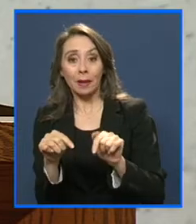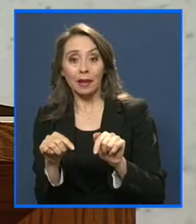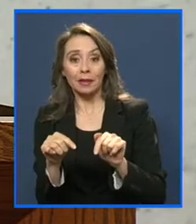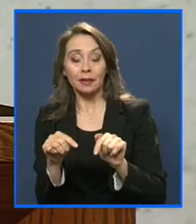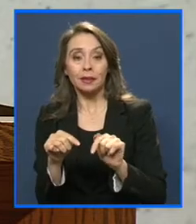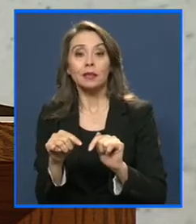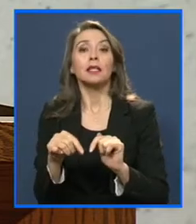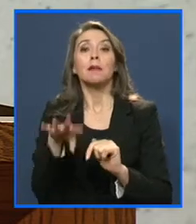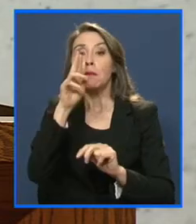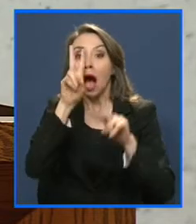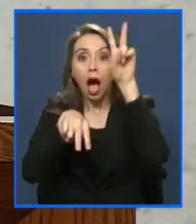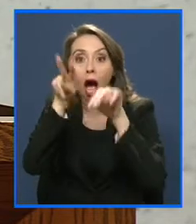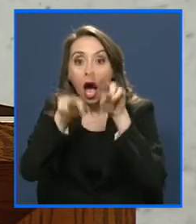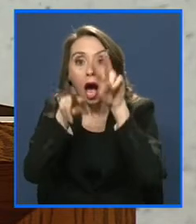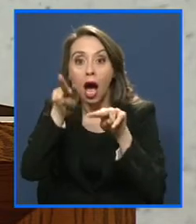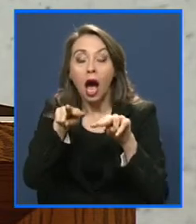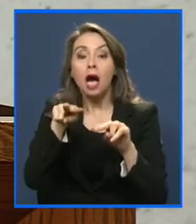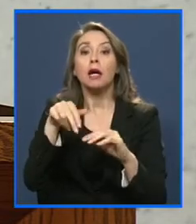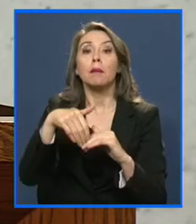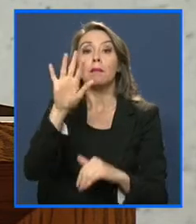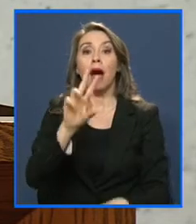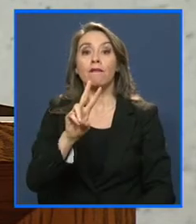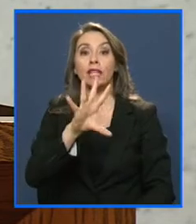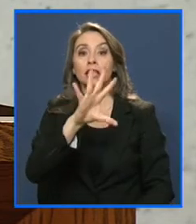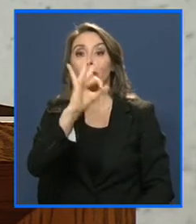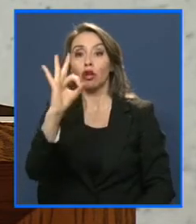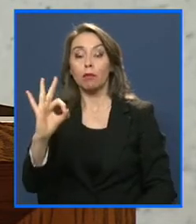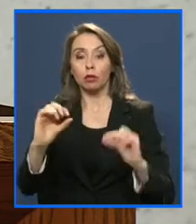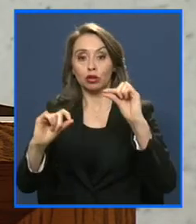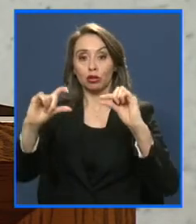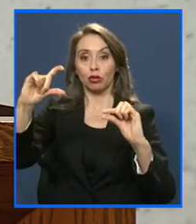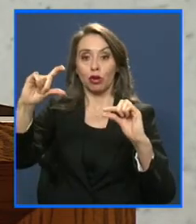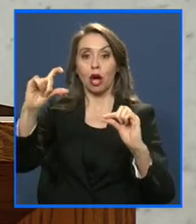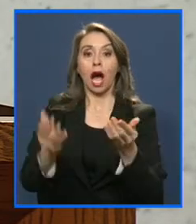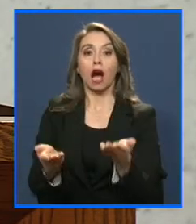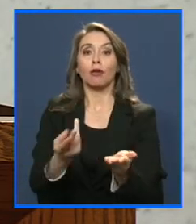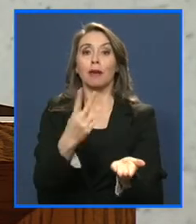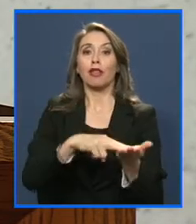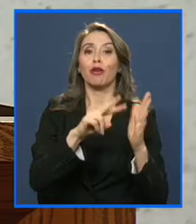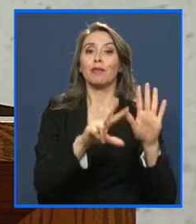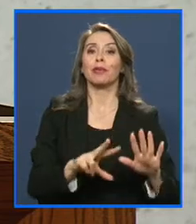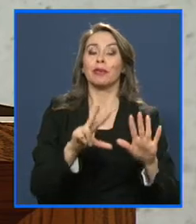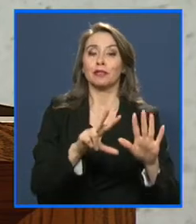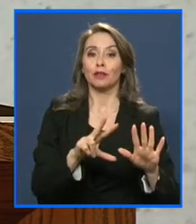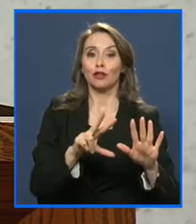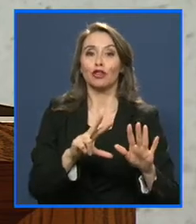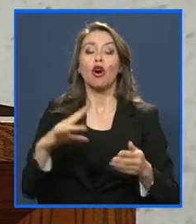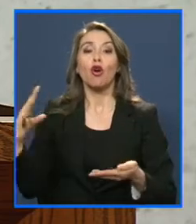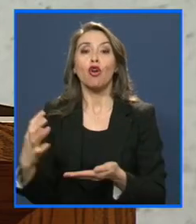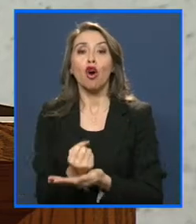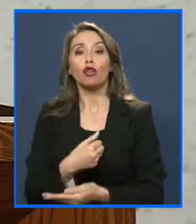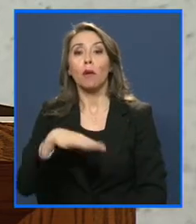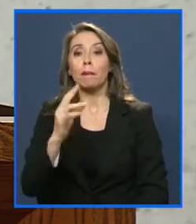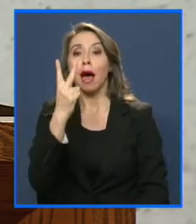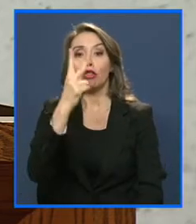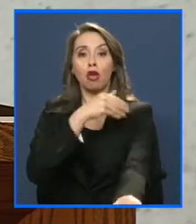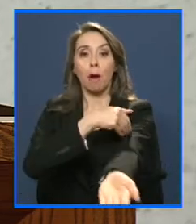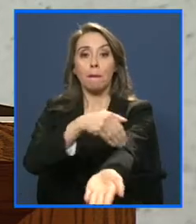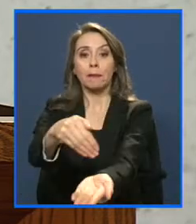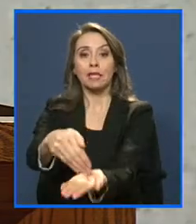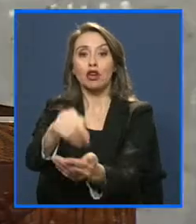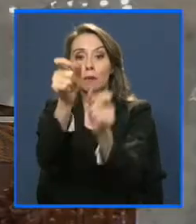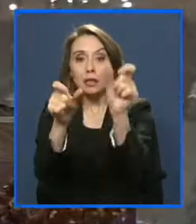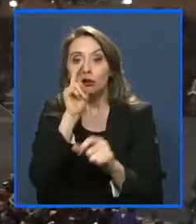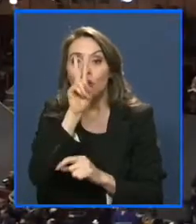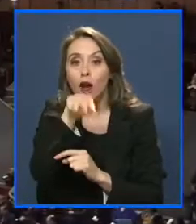aumento de visitas se ha empinado por sobre un 25% respecto al periodo 2018 alcanzando a más de 2 millones de